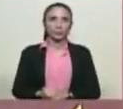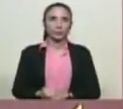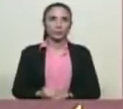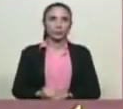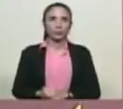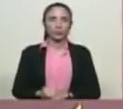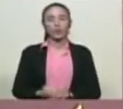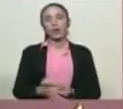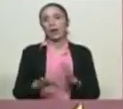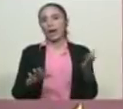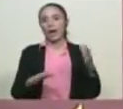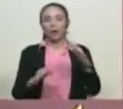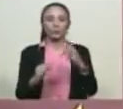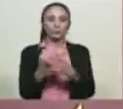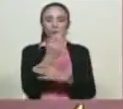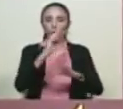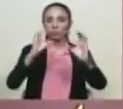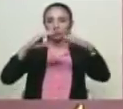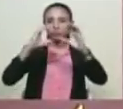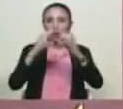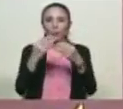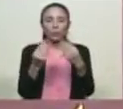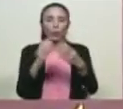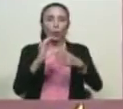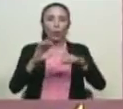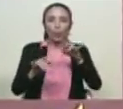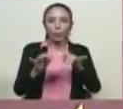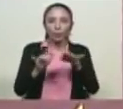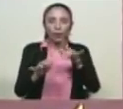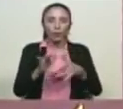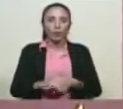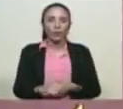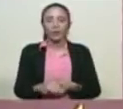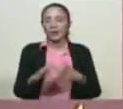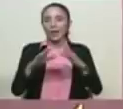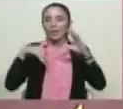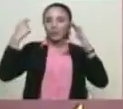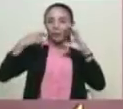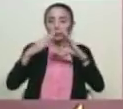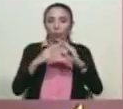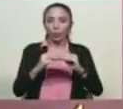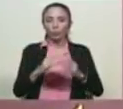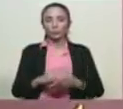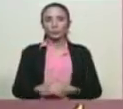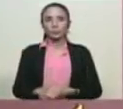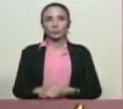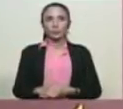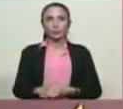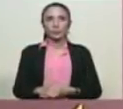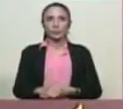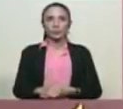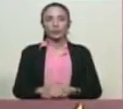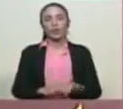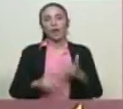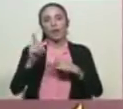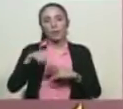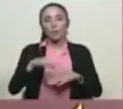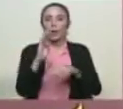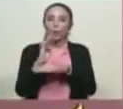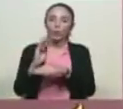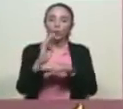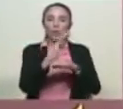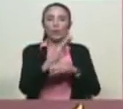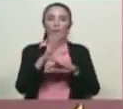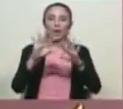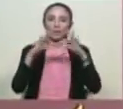Medios Audiovisuales al Servicio de la Educación, Edumedia, y el Servicio Nacional de Integración a la Infancia y a la Familia, el